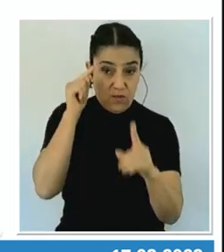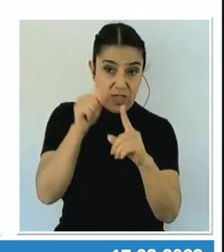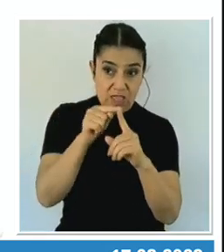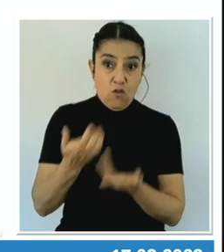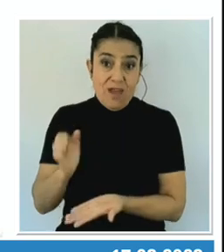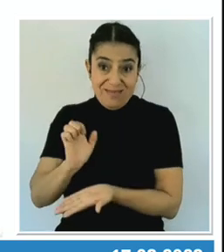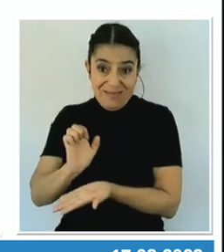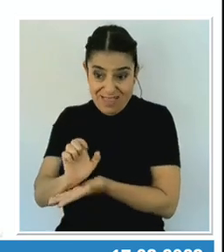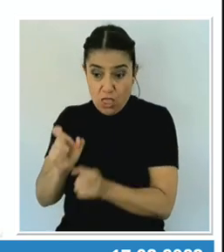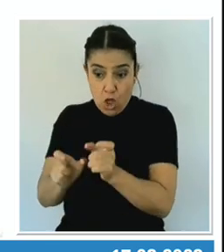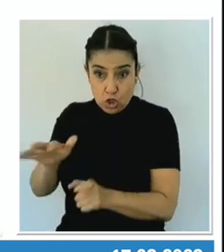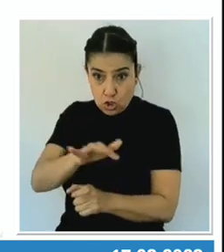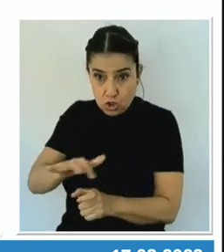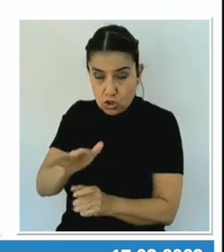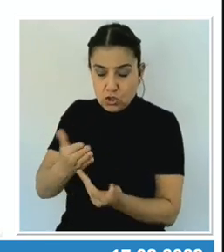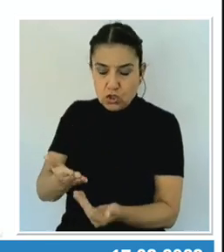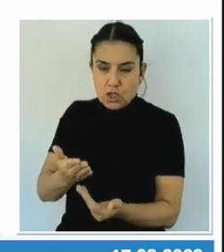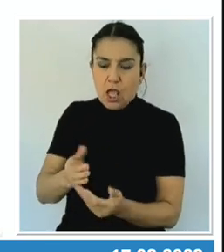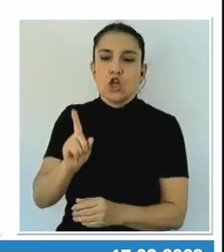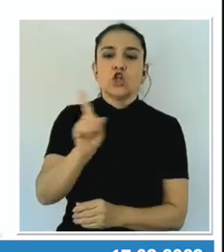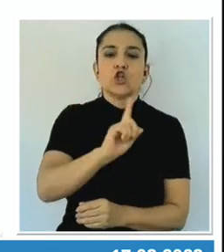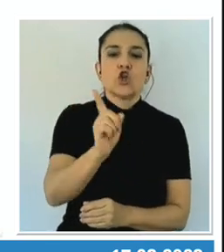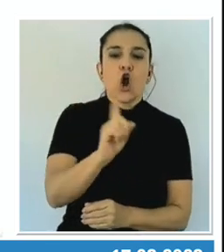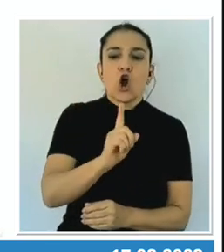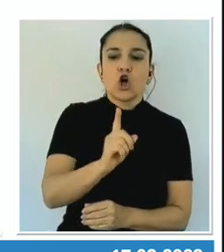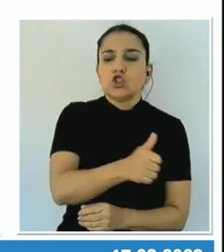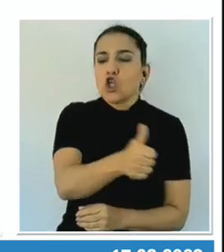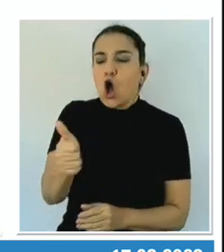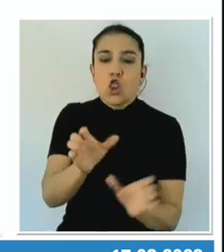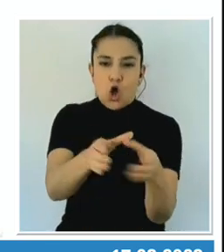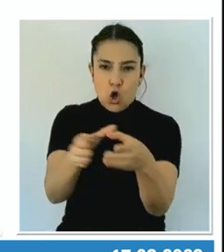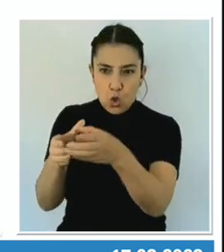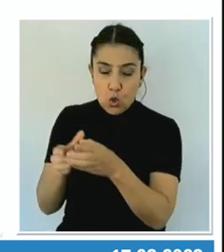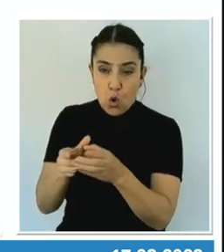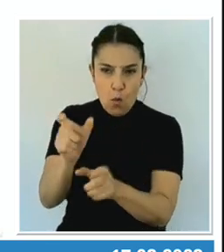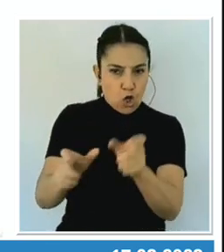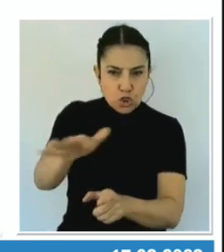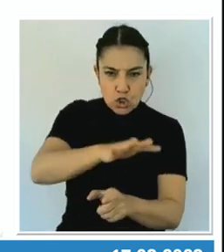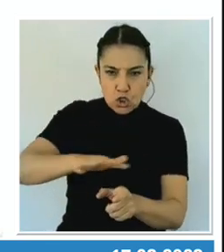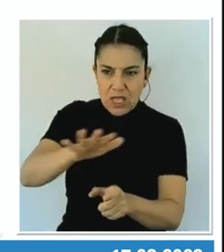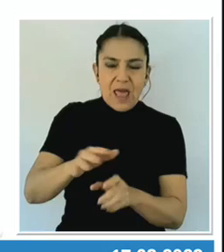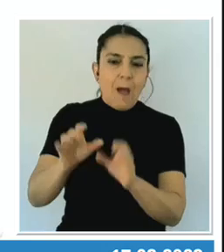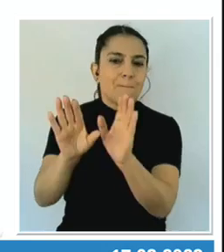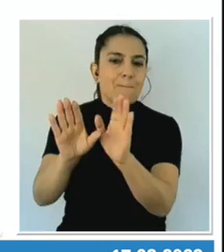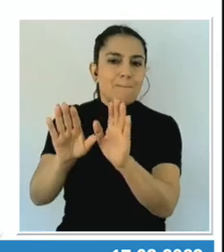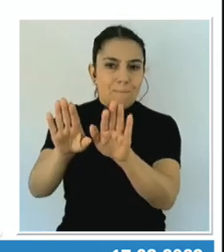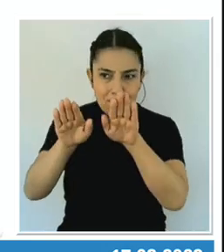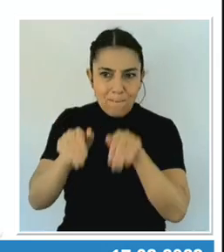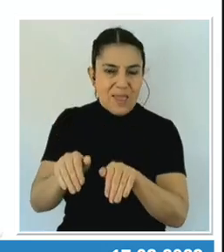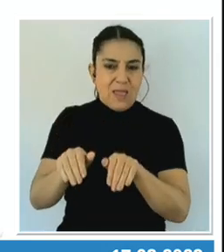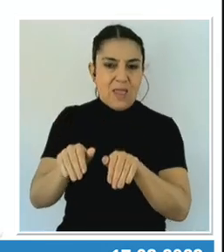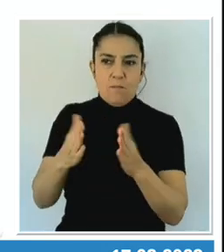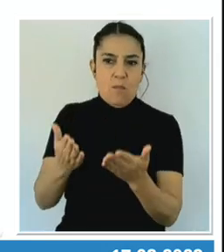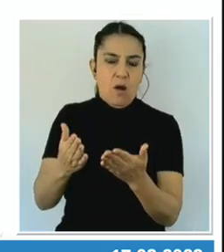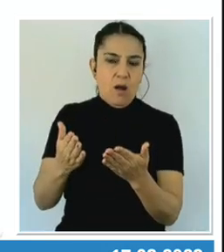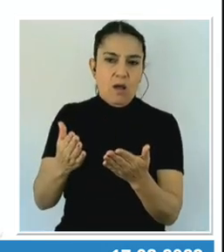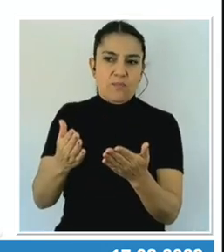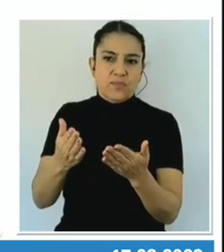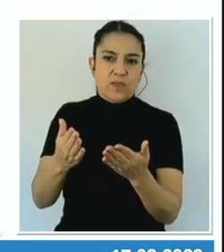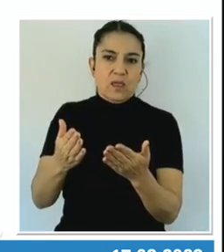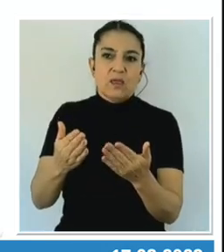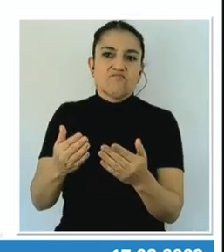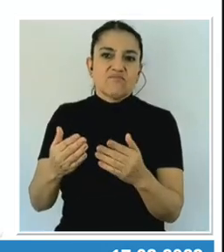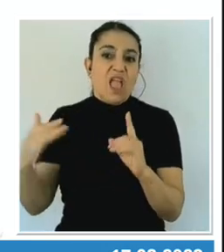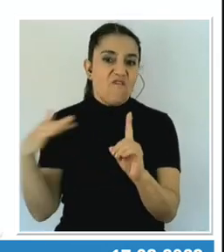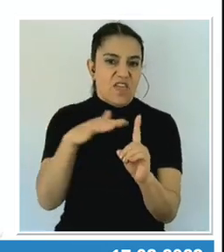no todos los grupos de la sociedad tienen la misma posibilidad de incidir en las decisiones políticas. Algunos